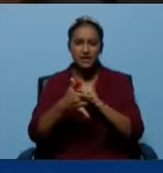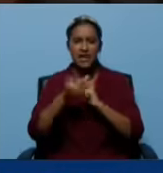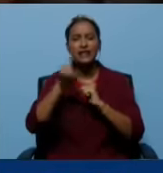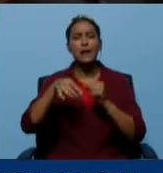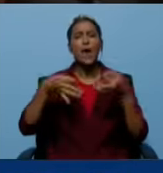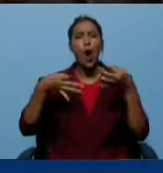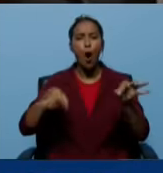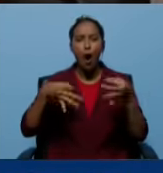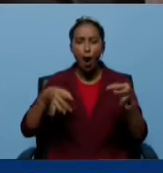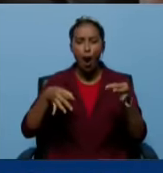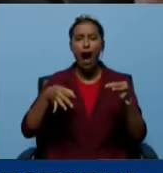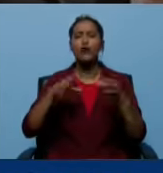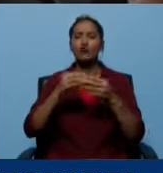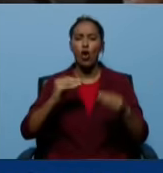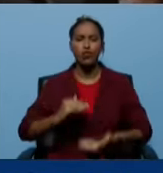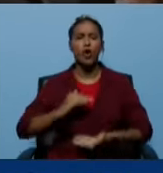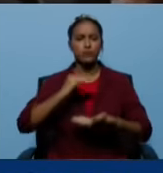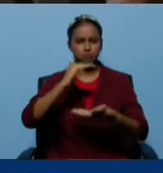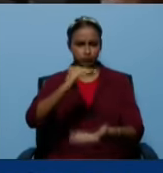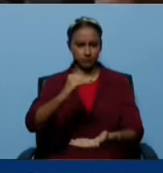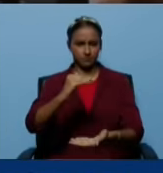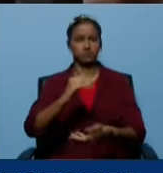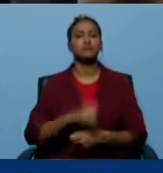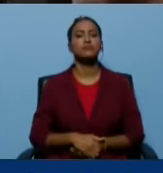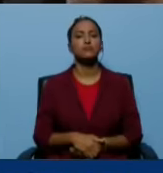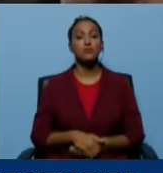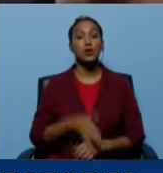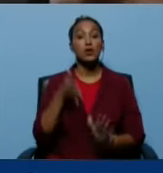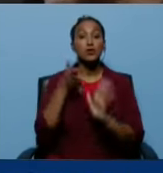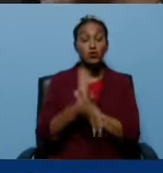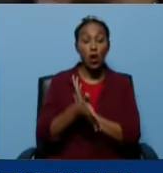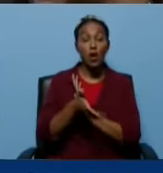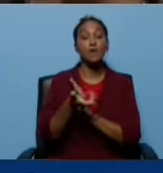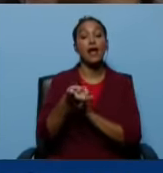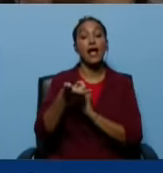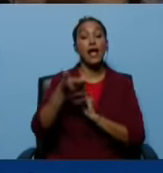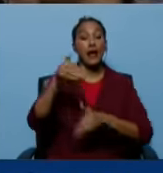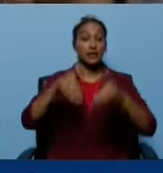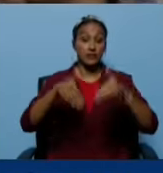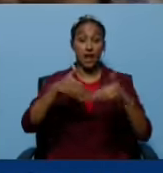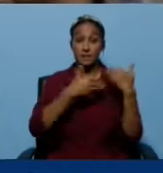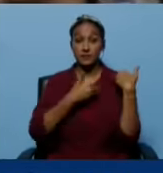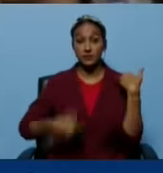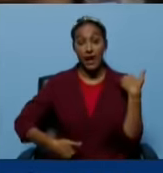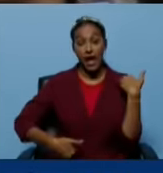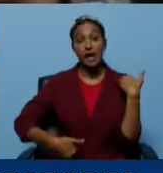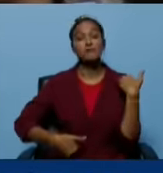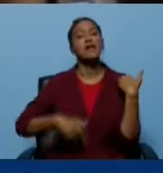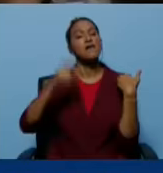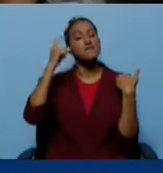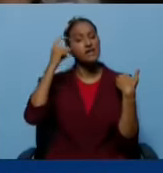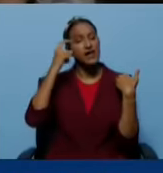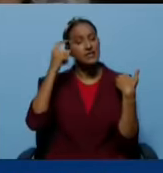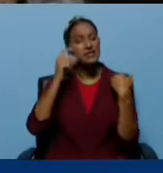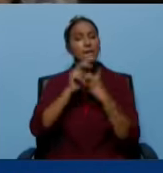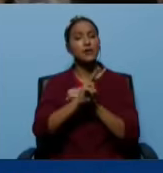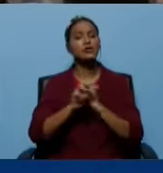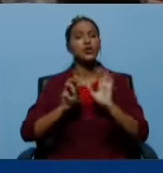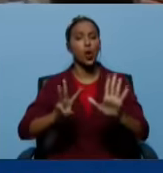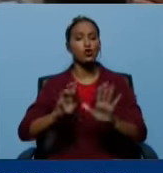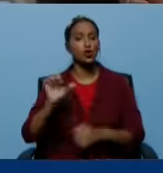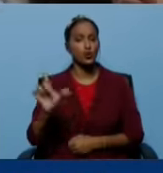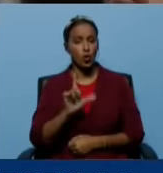relacionado con el proceso de elección presidencial celebrado el 28 de julio del 2024,